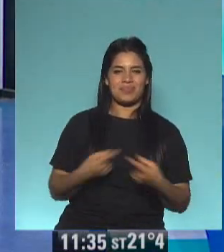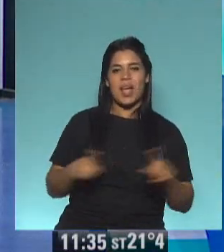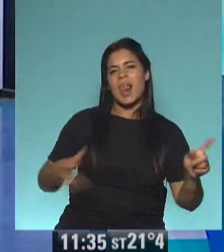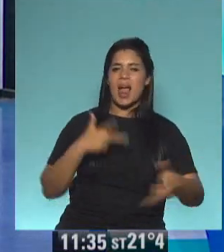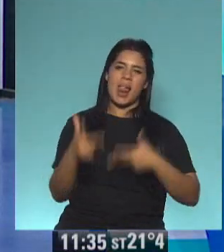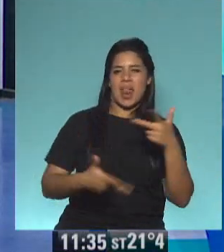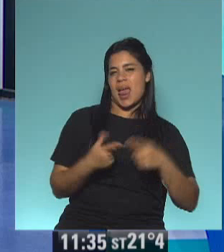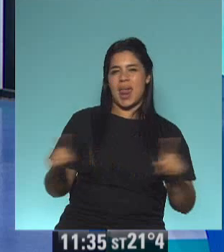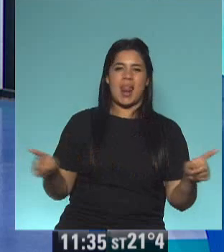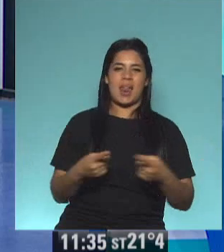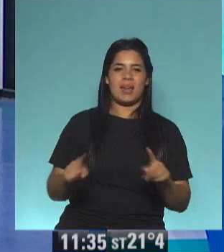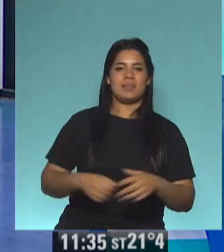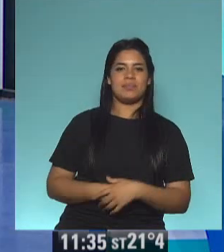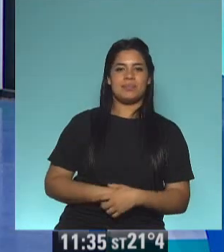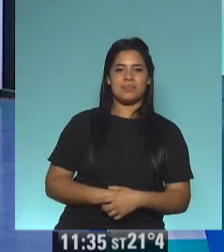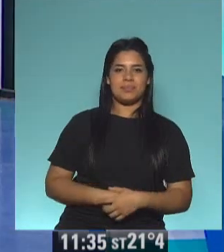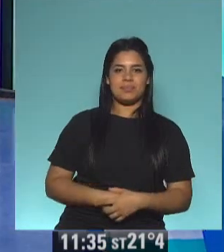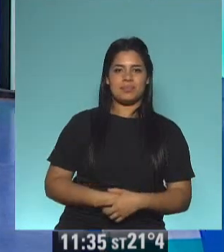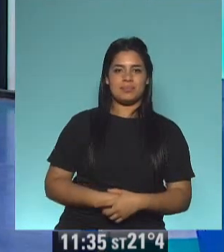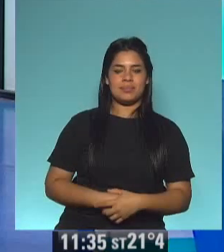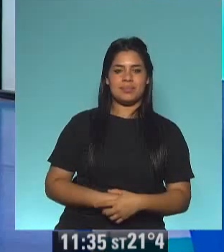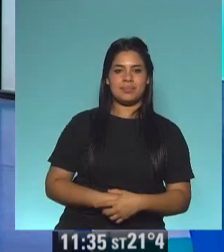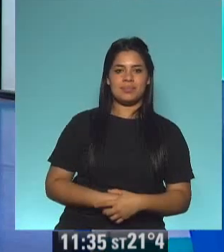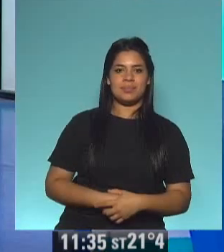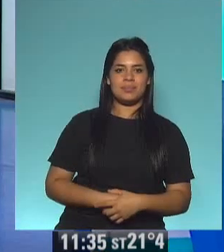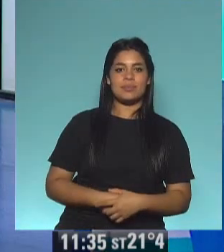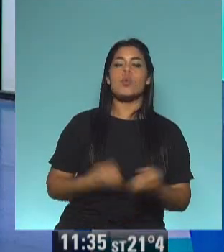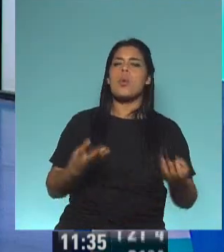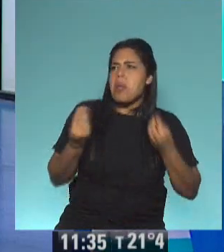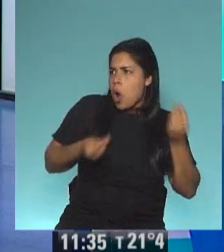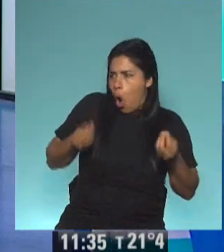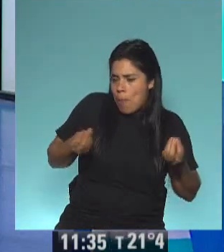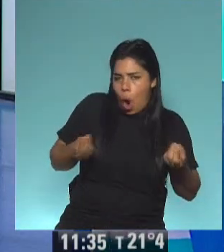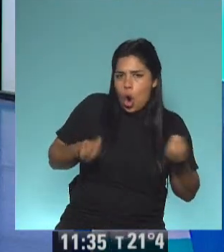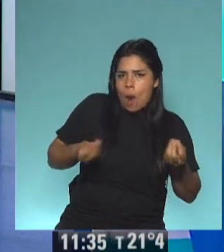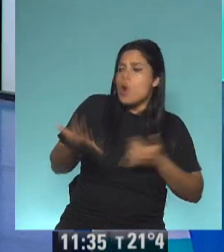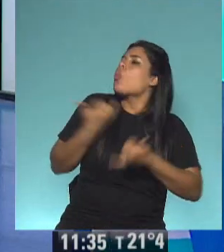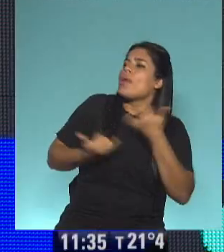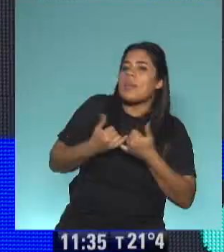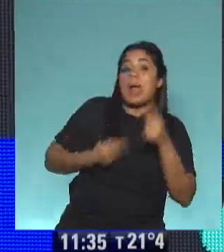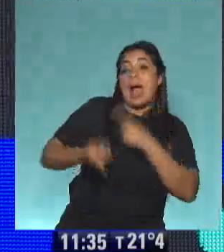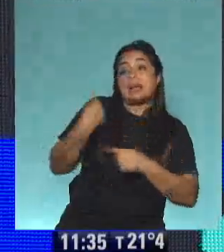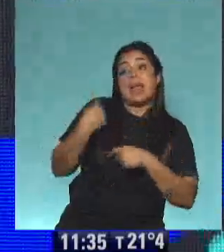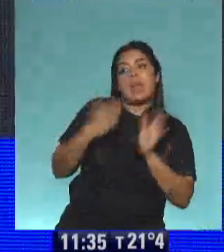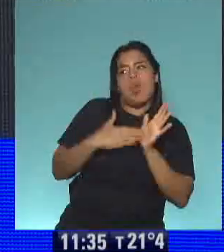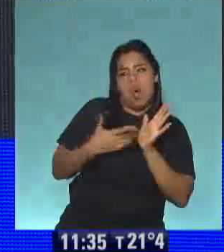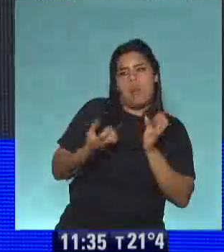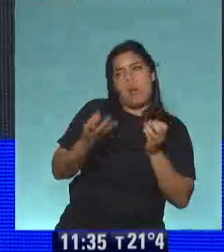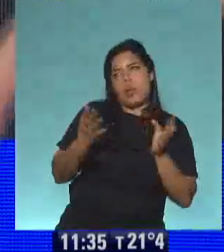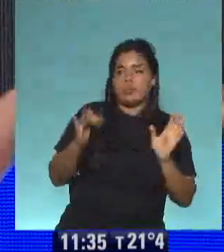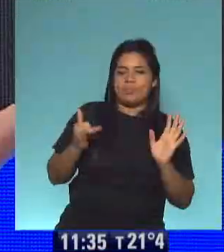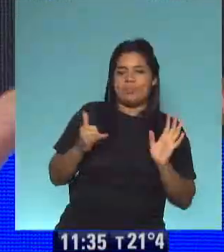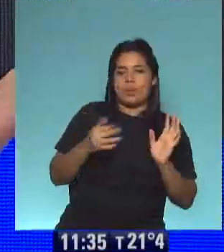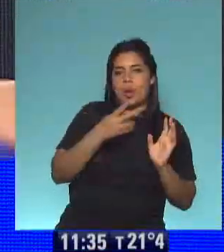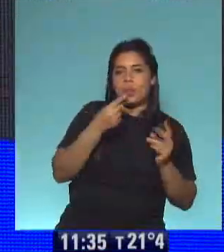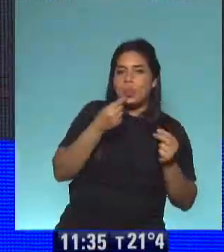Huelo-huelo. Muy bien, me gusta, pero ¿cómo hacemos? Porque nos vamos a ¿cómo es a el juego, señor? Ayer contanos. Probamos. Sí, bueno, en realidad, bueno,